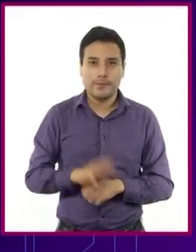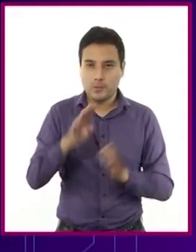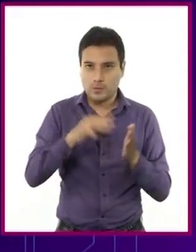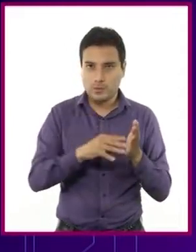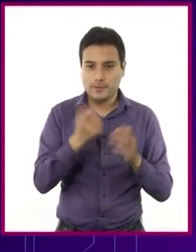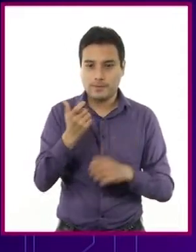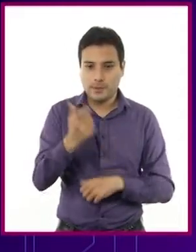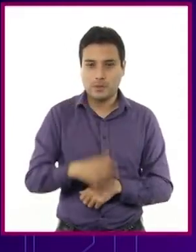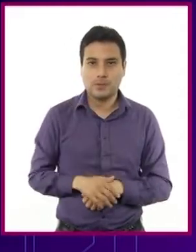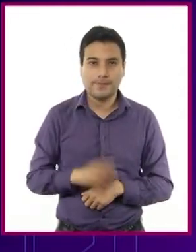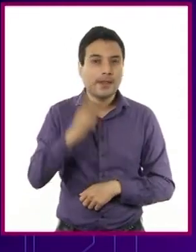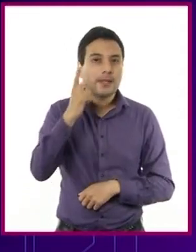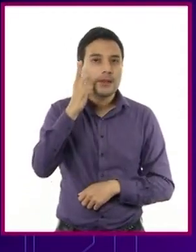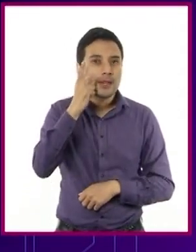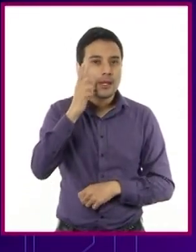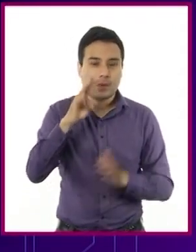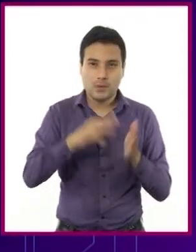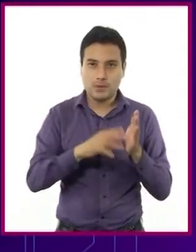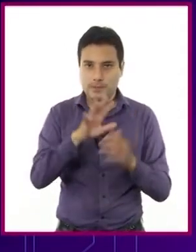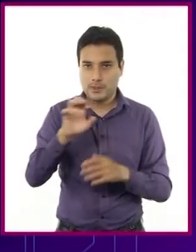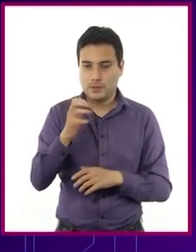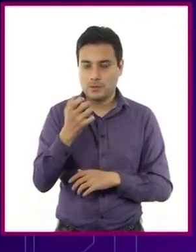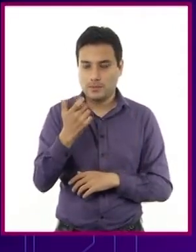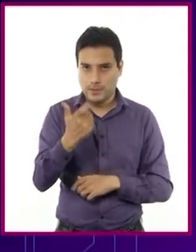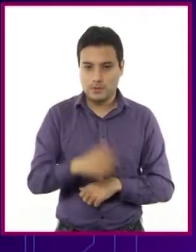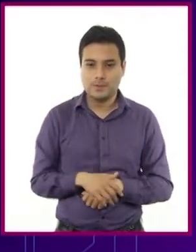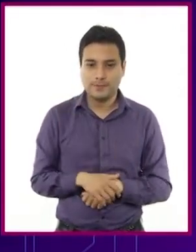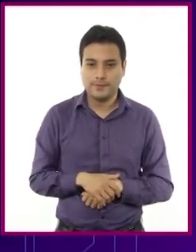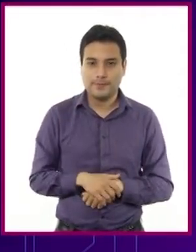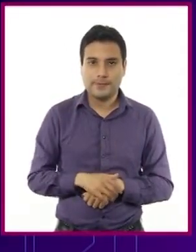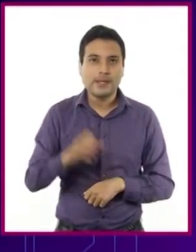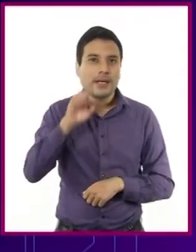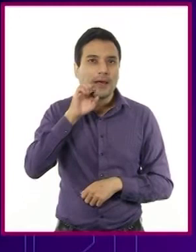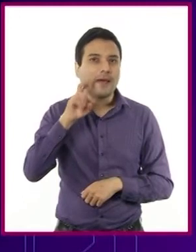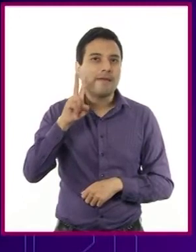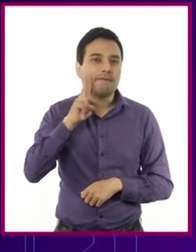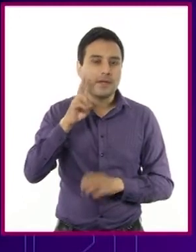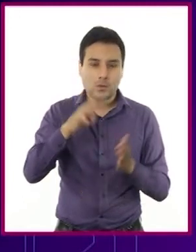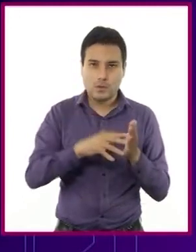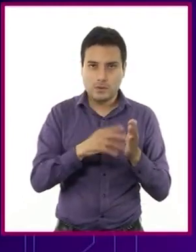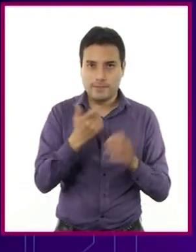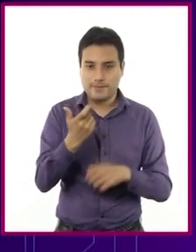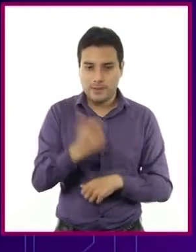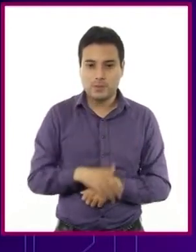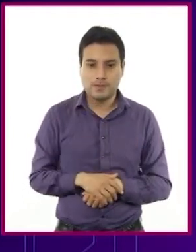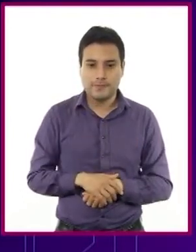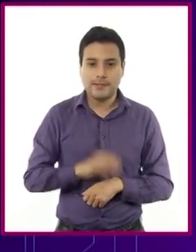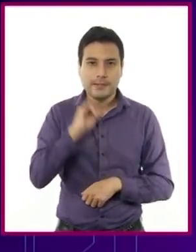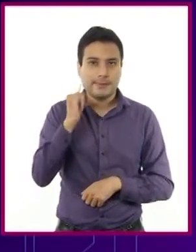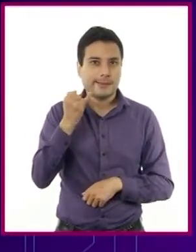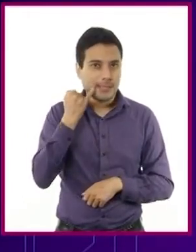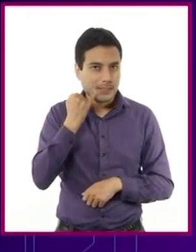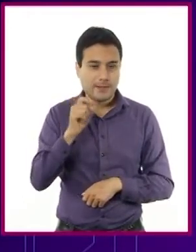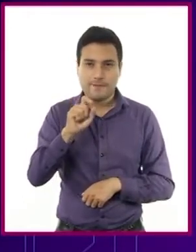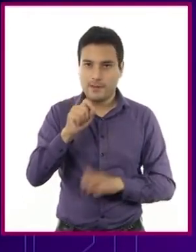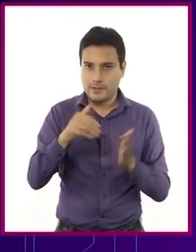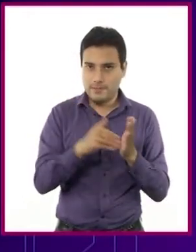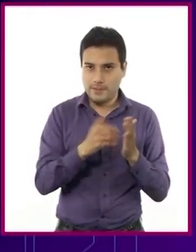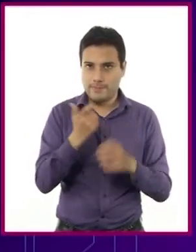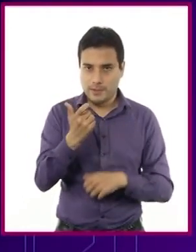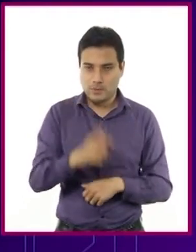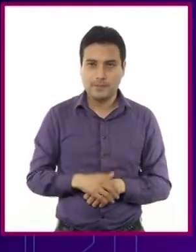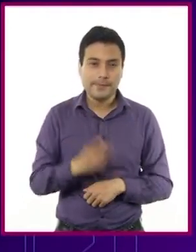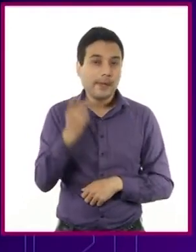pesos, Diana 4,500 pesos, Evelyn 4,000 pesos, Jesse 20,000 pesos y